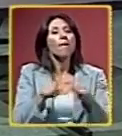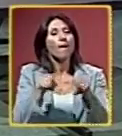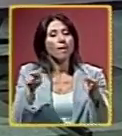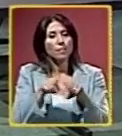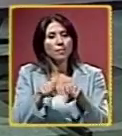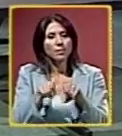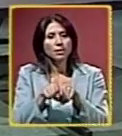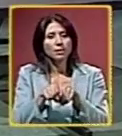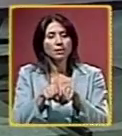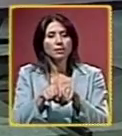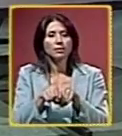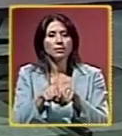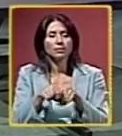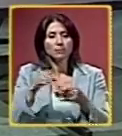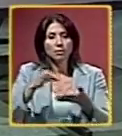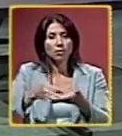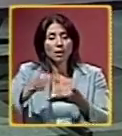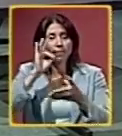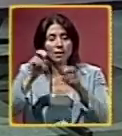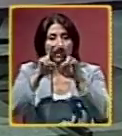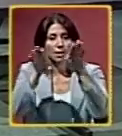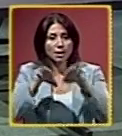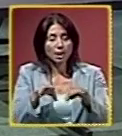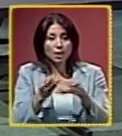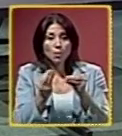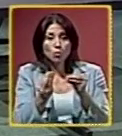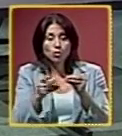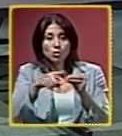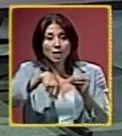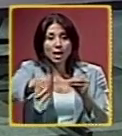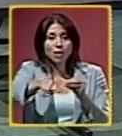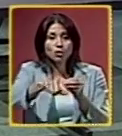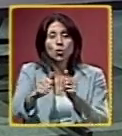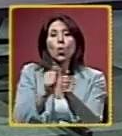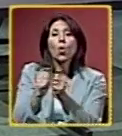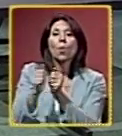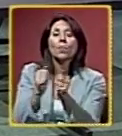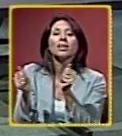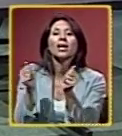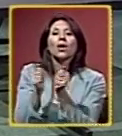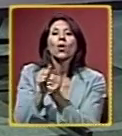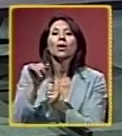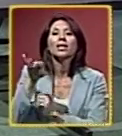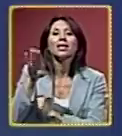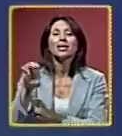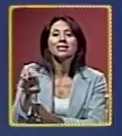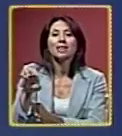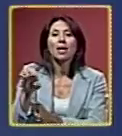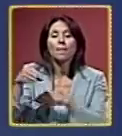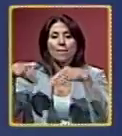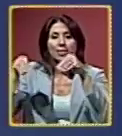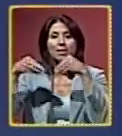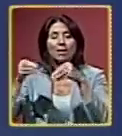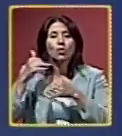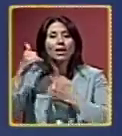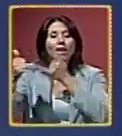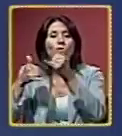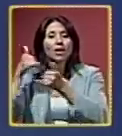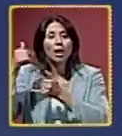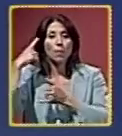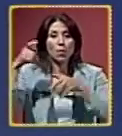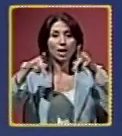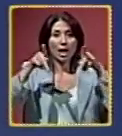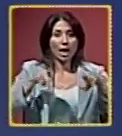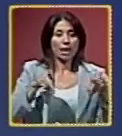los cafés Internet, o muchos de ellos, compiten con el ICE vendiendo telefonía. Porque la gente, una vez que se